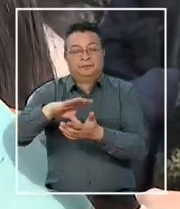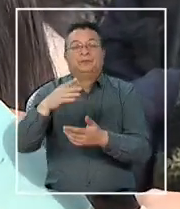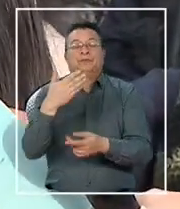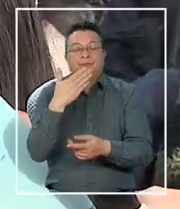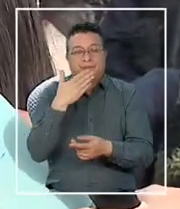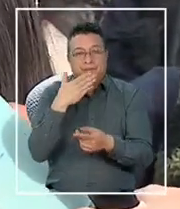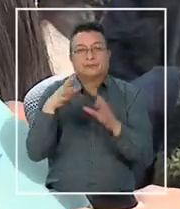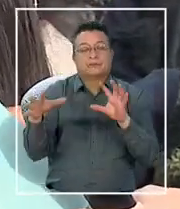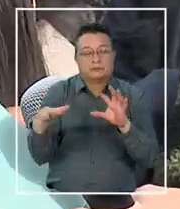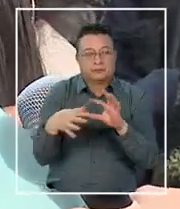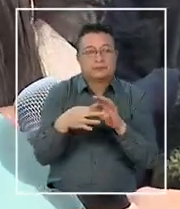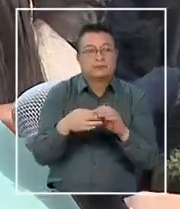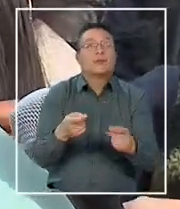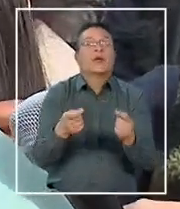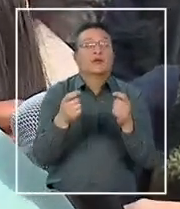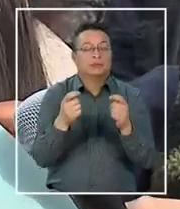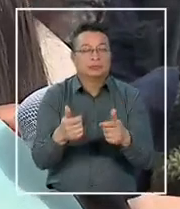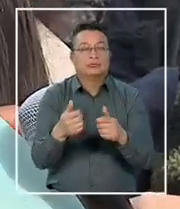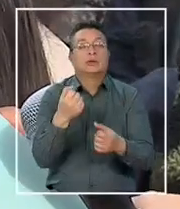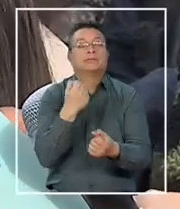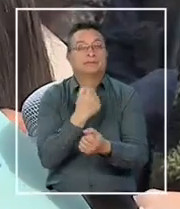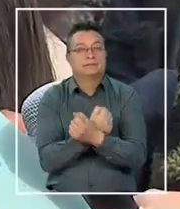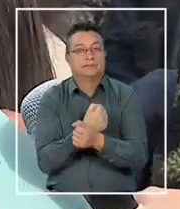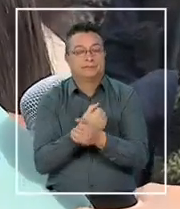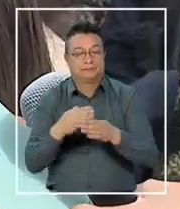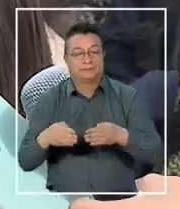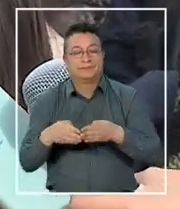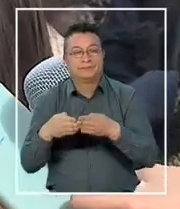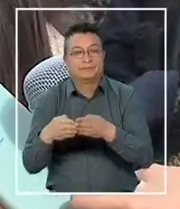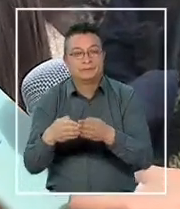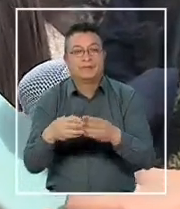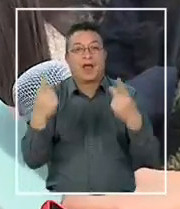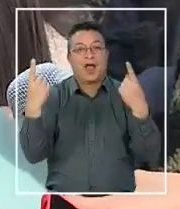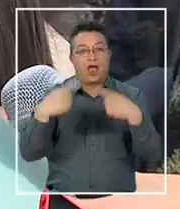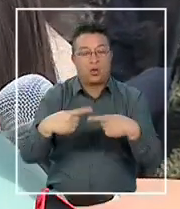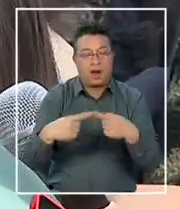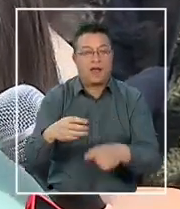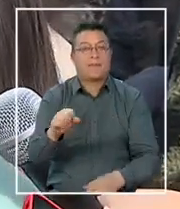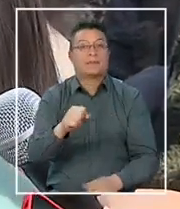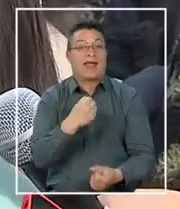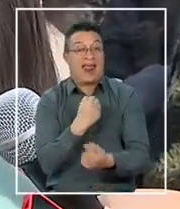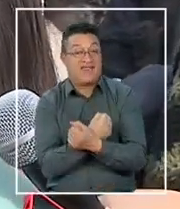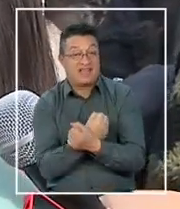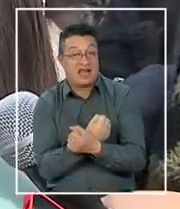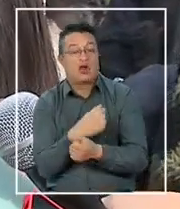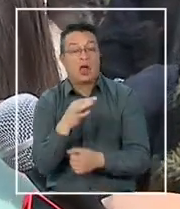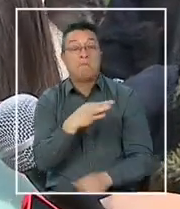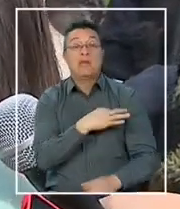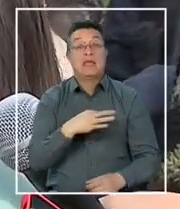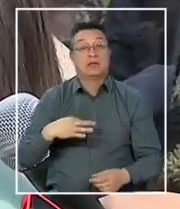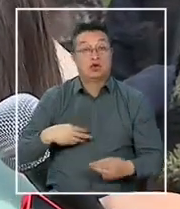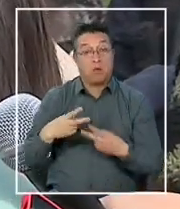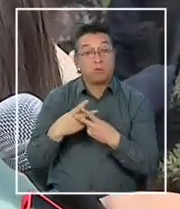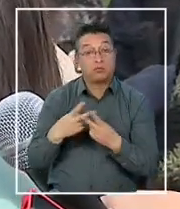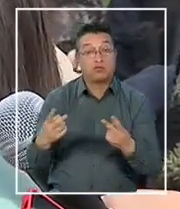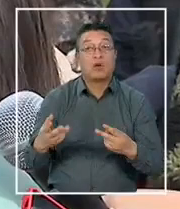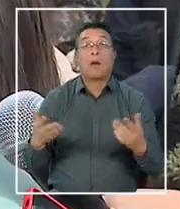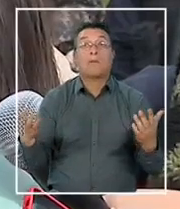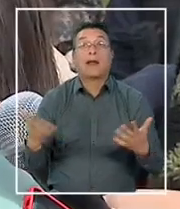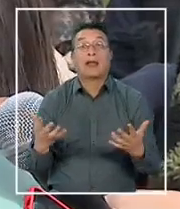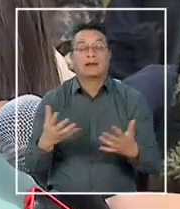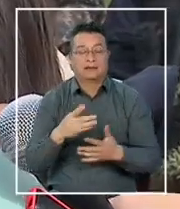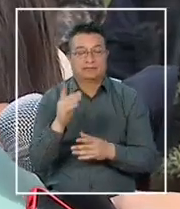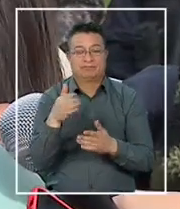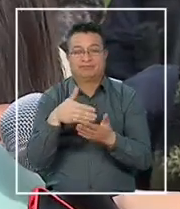vínculos que incorporan las capacidades de la policía marítima de la aduana de carabineros y también de el Ministerio Público para sacar